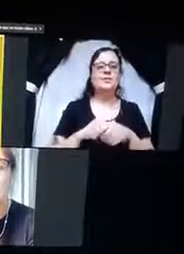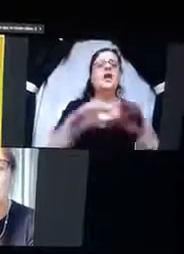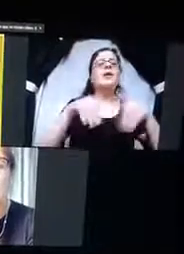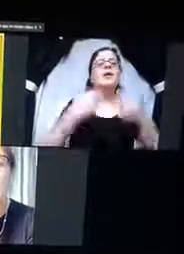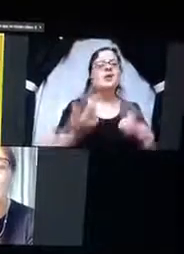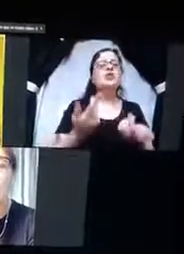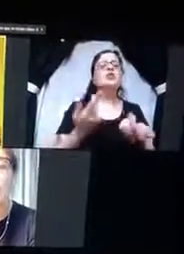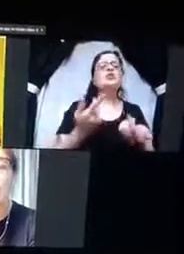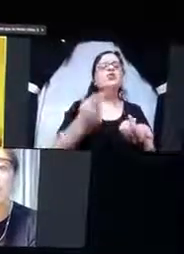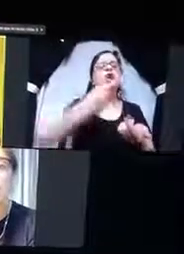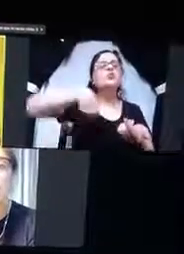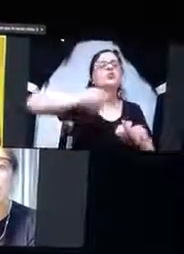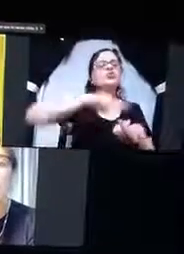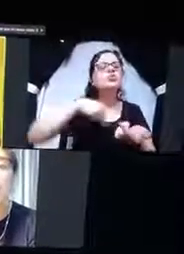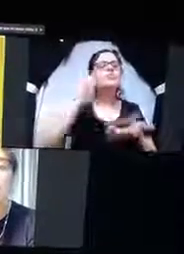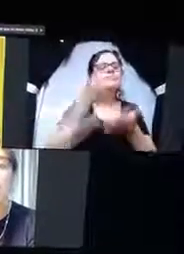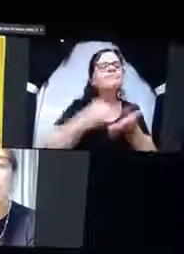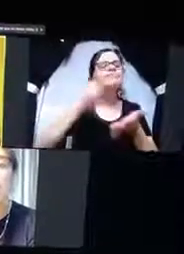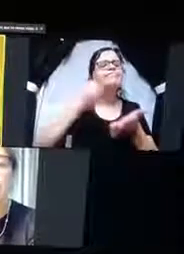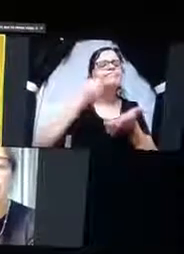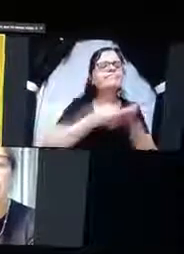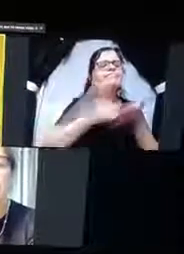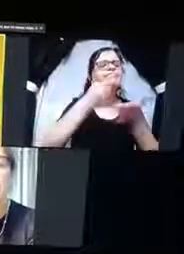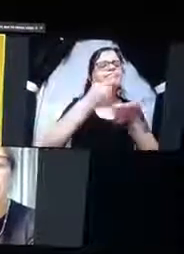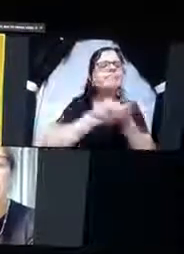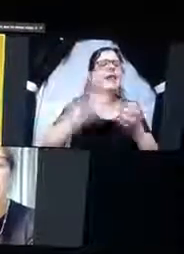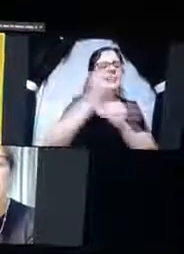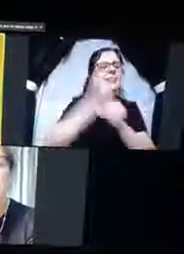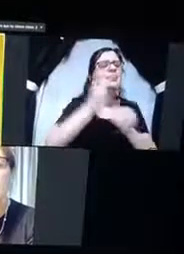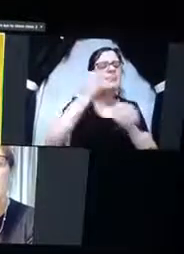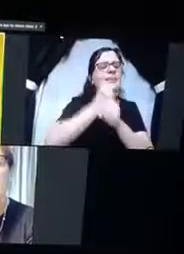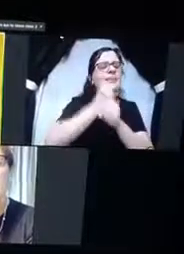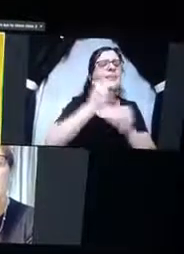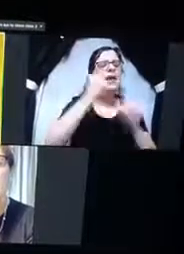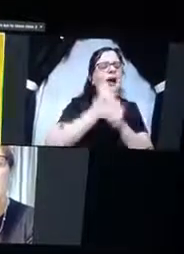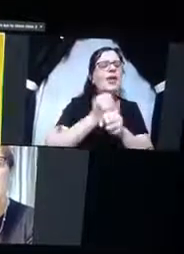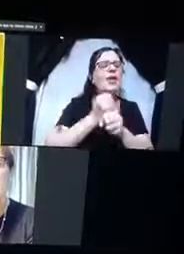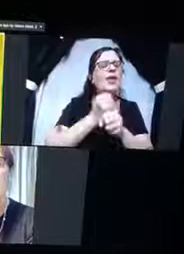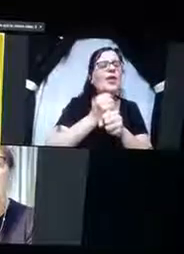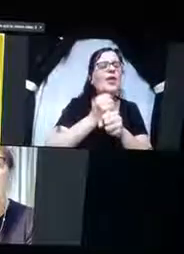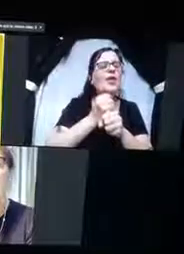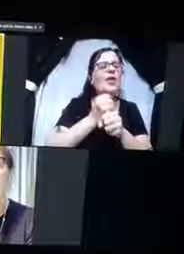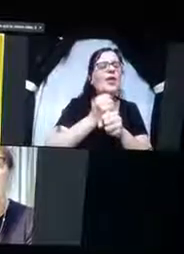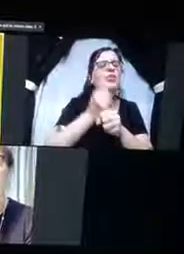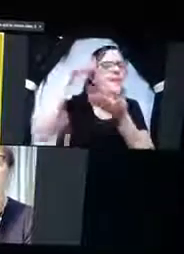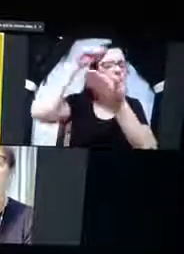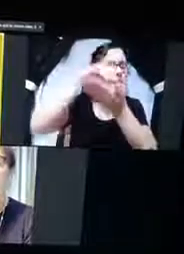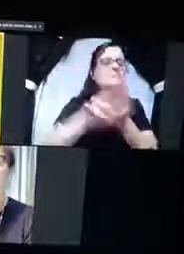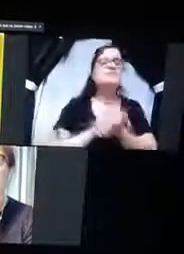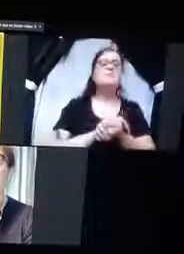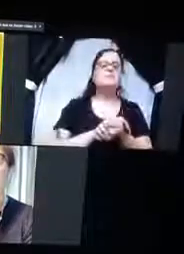que se basan en la evidencia. Entonces tenemos que seguir formándonos en ese sentido.